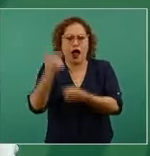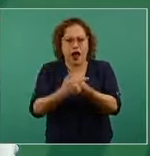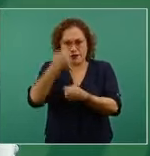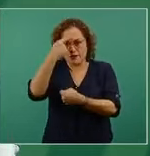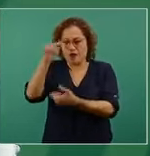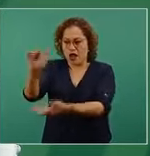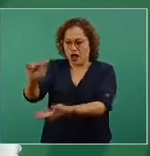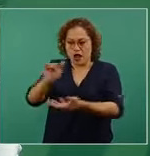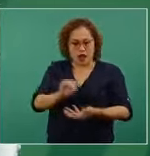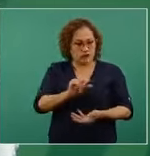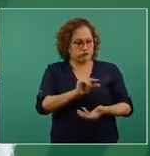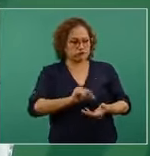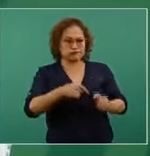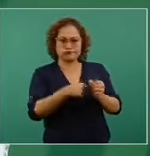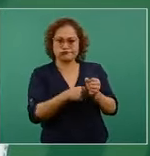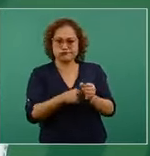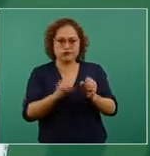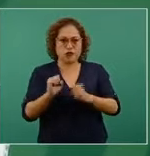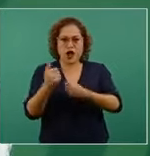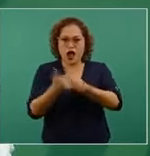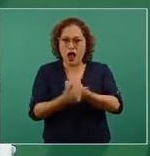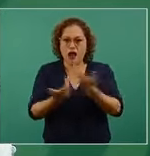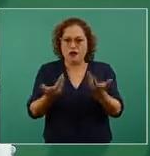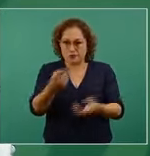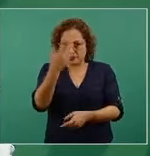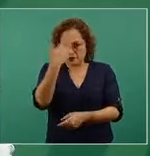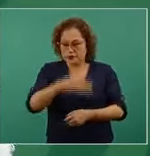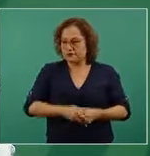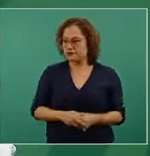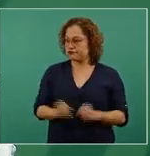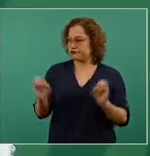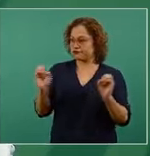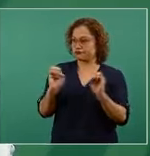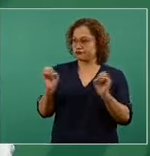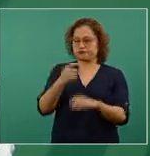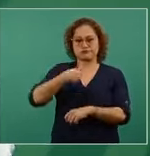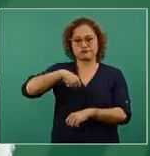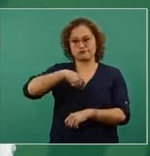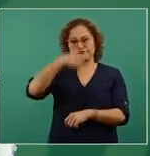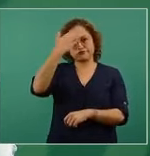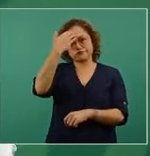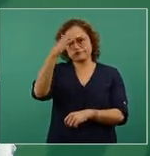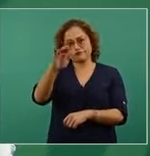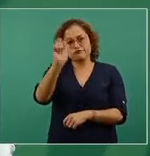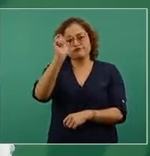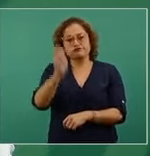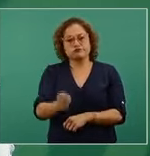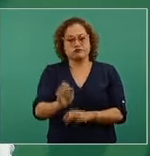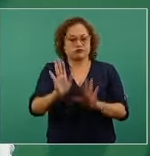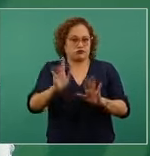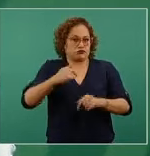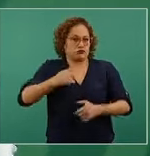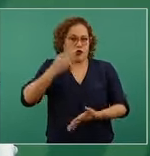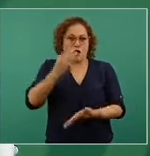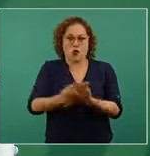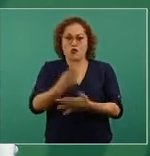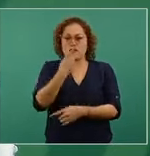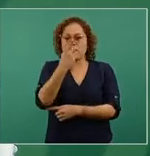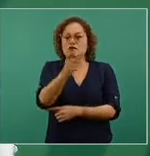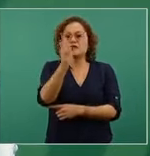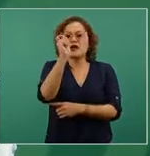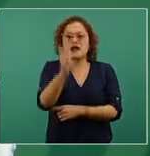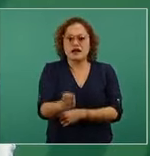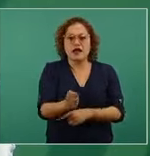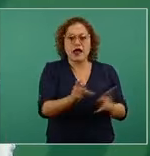así correctamente no tenemos identificado algo así yo lo único que puedo decir es que la estrategia de vacunación está enfocada en